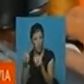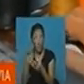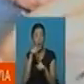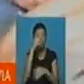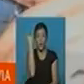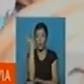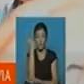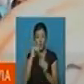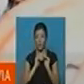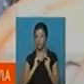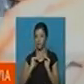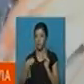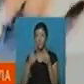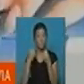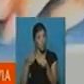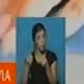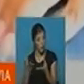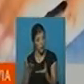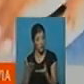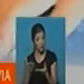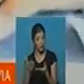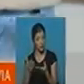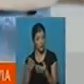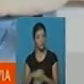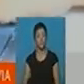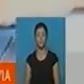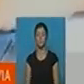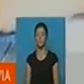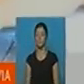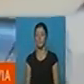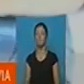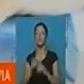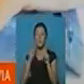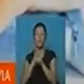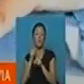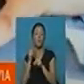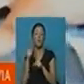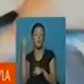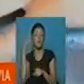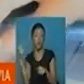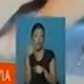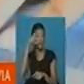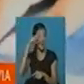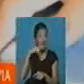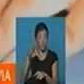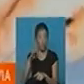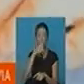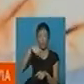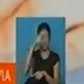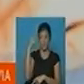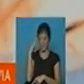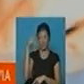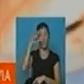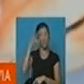económica que ha sido muy sorprendente, incluso para los propios adherentes a Evo Morales. Piensen, sí, que Evo Morales llegó a la presidencia sin saber cómo